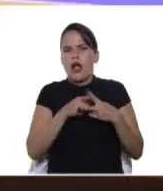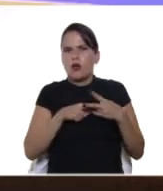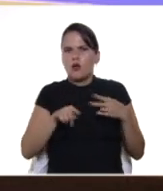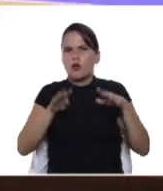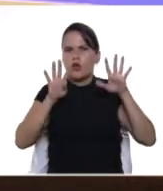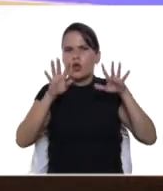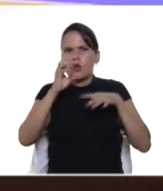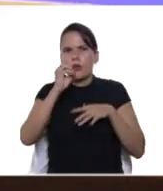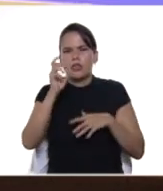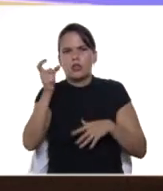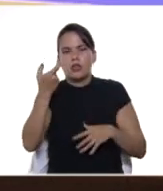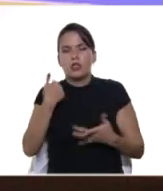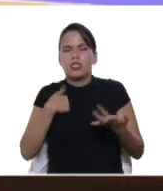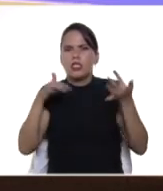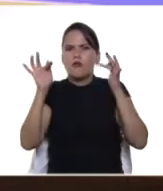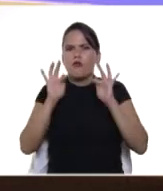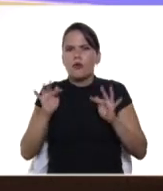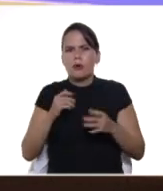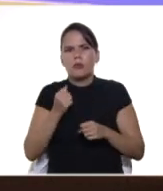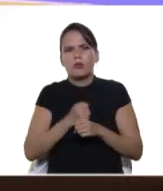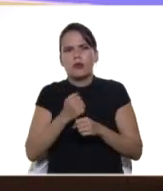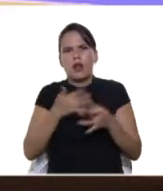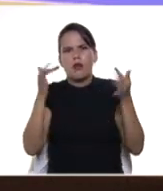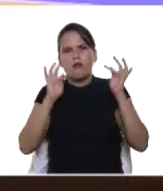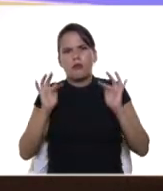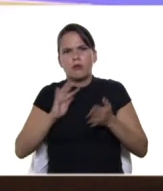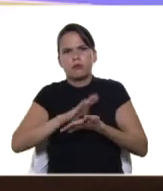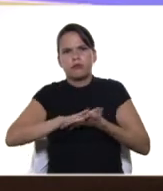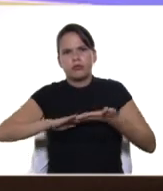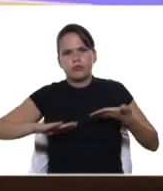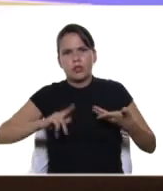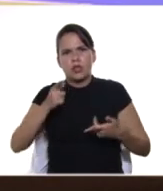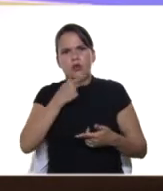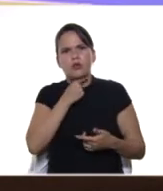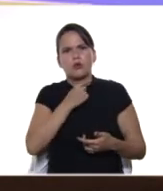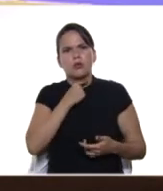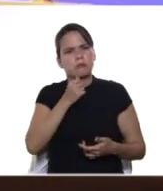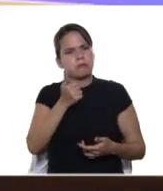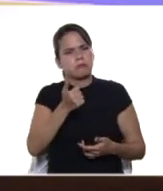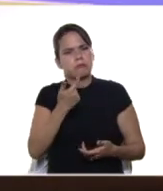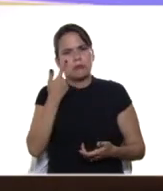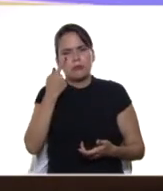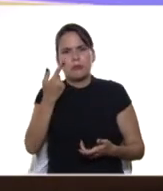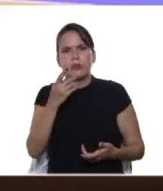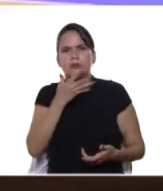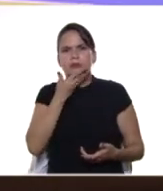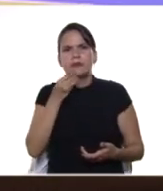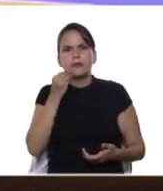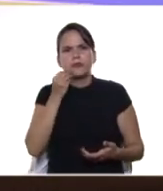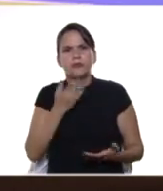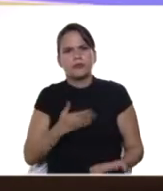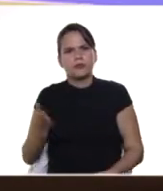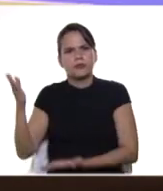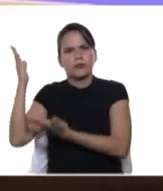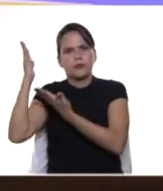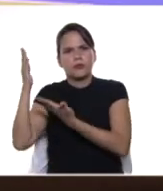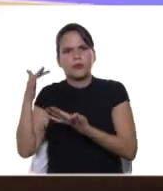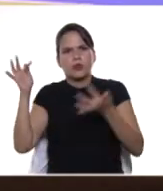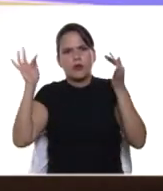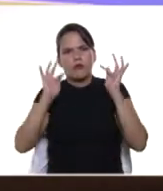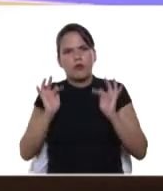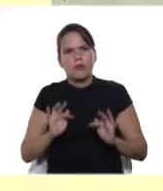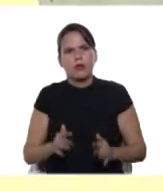podemos trabajar la figura geométrica. ¿Les gustó? Excelente. Fíjense, jóvenes, por acá tenemos otras